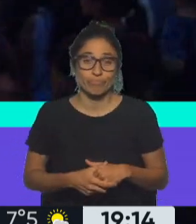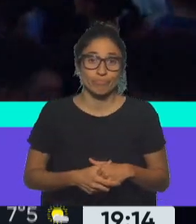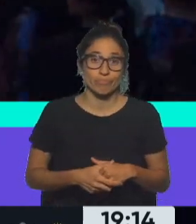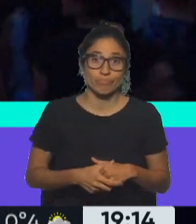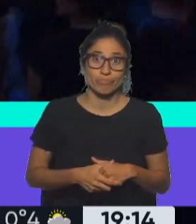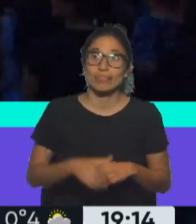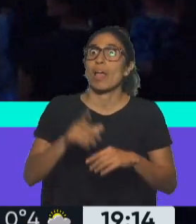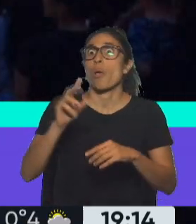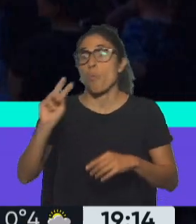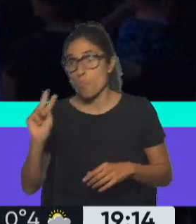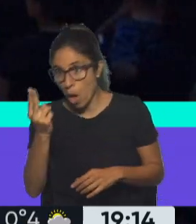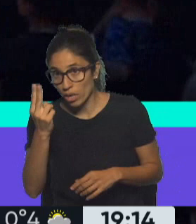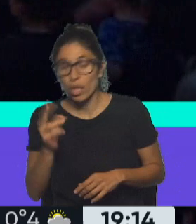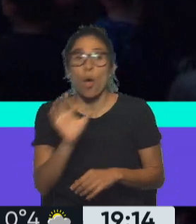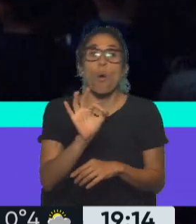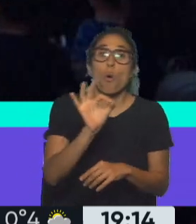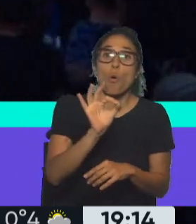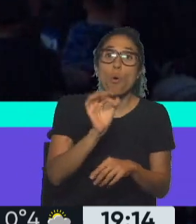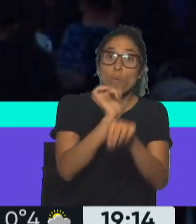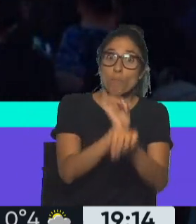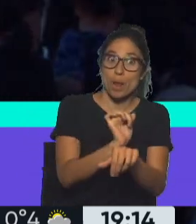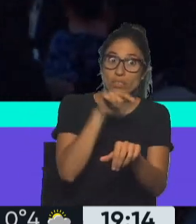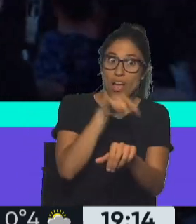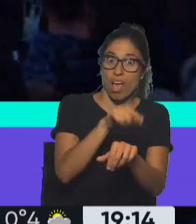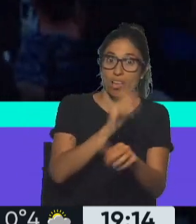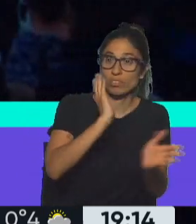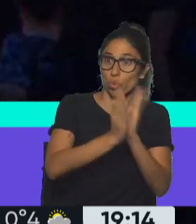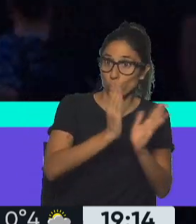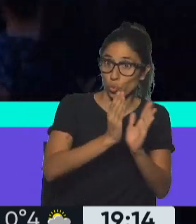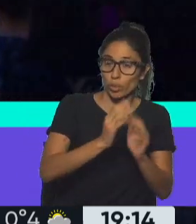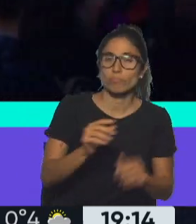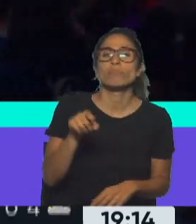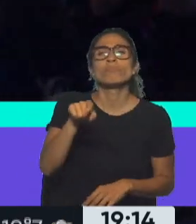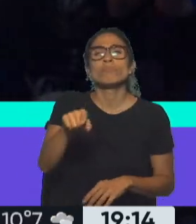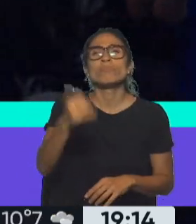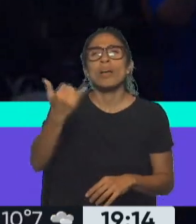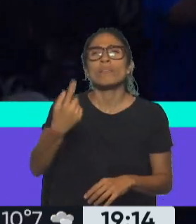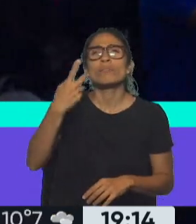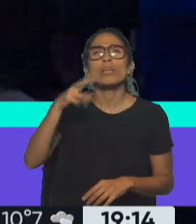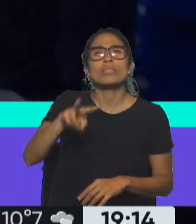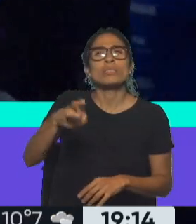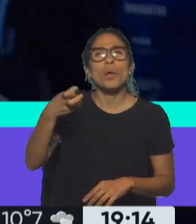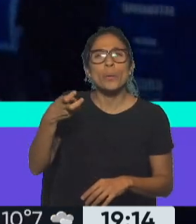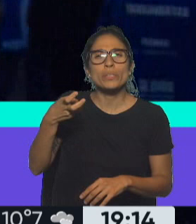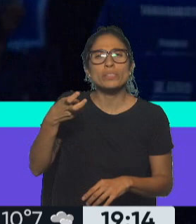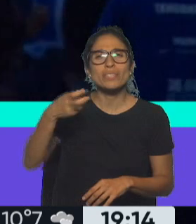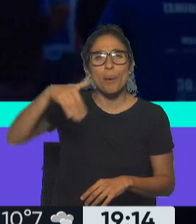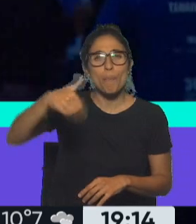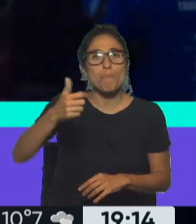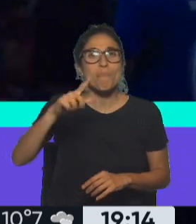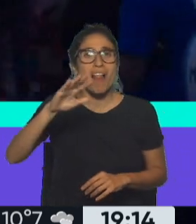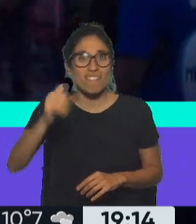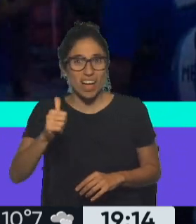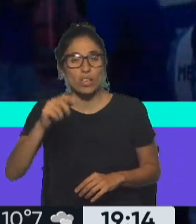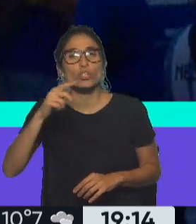en los calabozos. No, por supuesto. Mira, había una travesti que murió no hace mucho, a los 93 años, Malva Solís, sí, chilena,